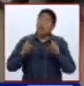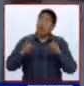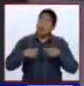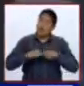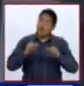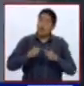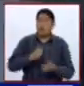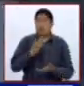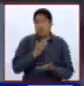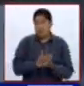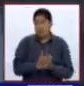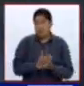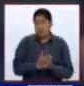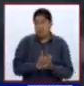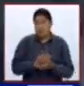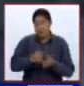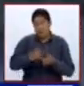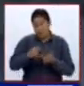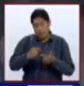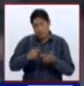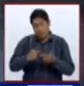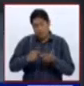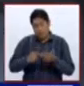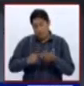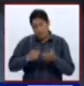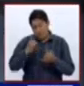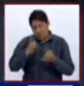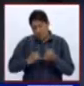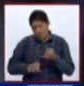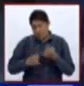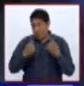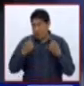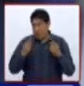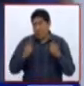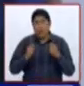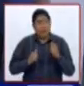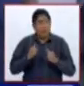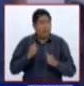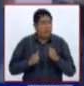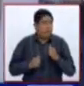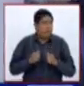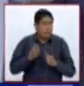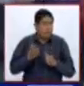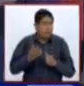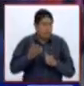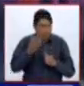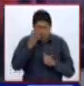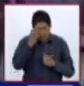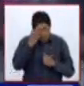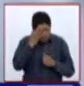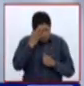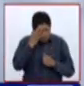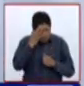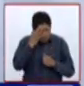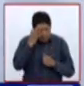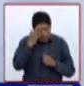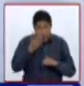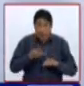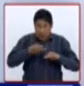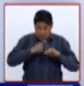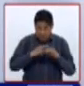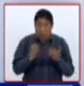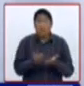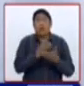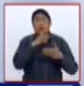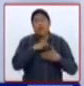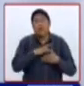se firme los últimos puntos que están todavía en tratamiento, el cual es el incremento